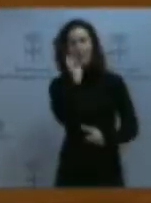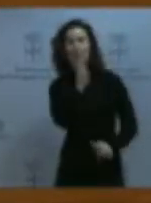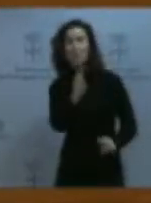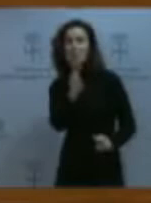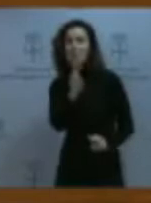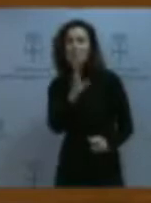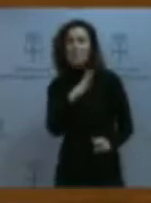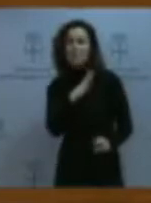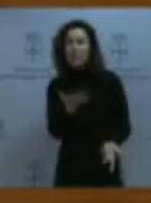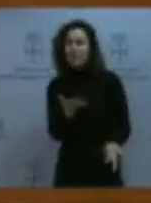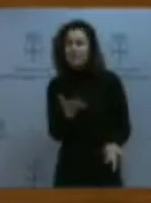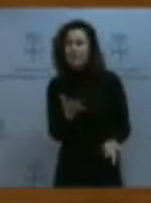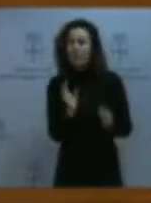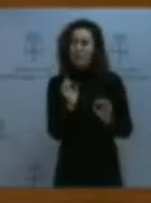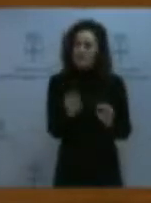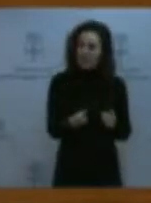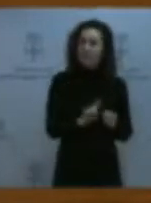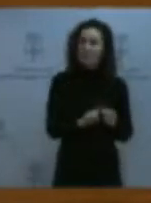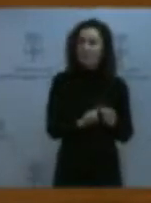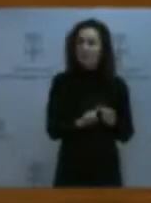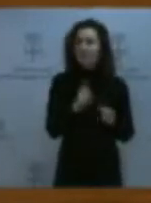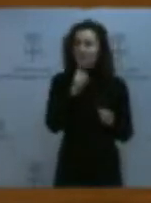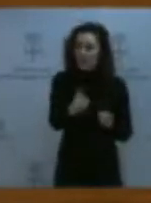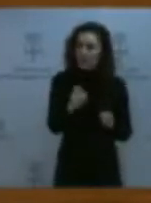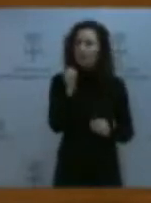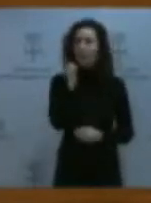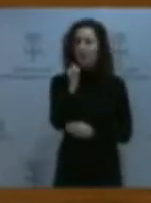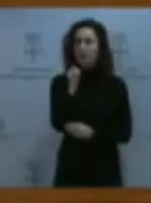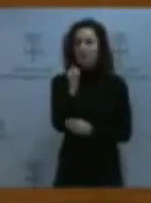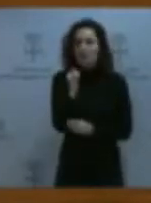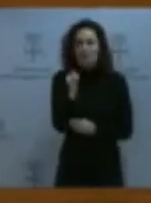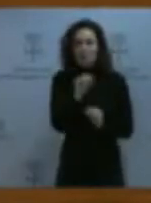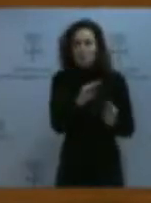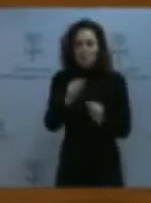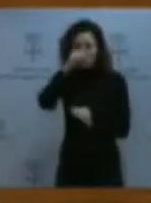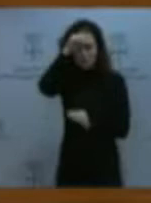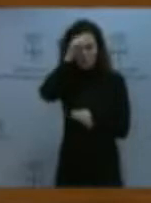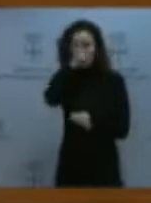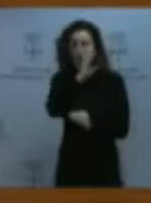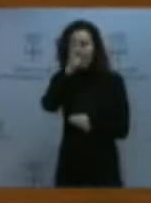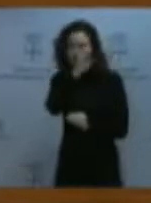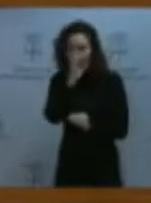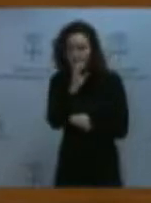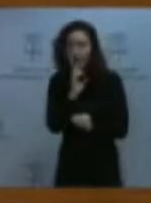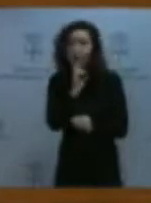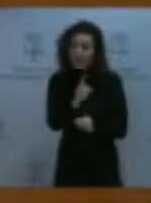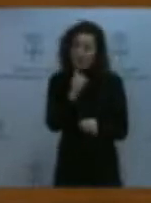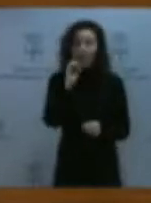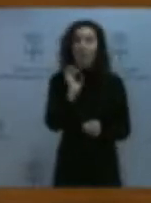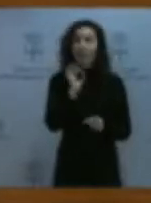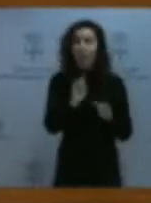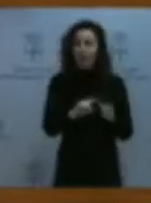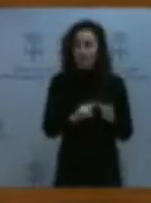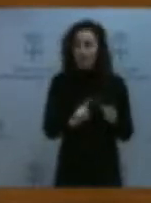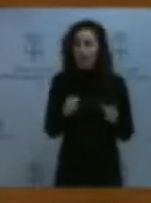de instituciones culturales y científicas de todo orden. Hemos llegado también a dar la voz de alarma en esta Cámara. El